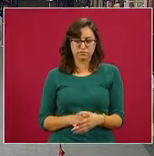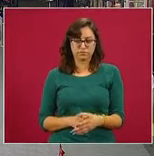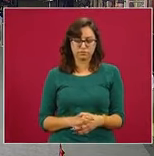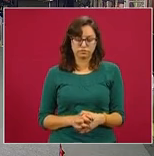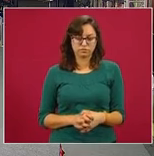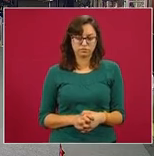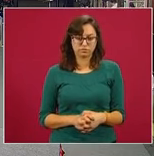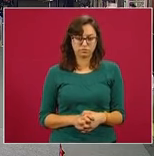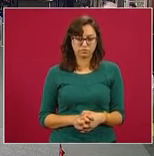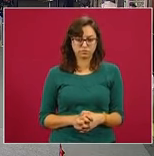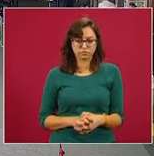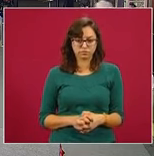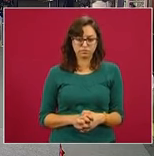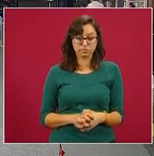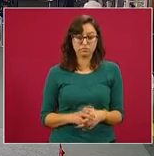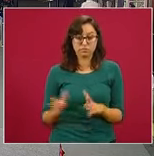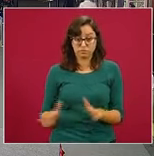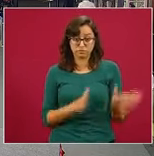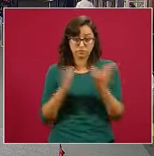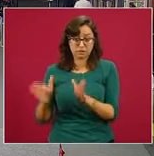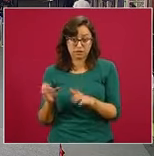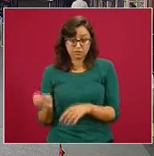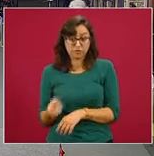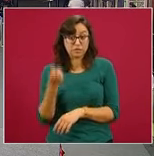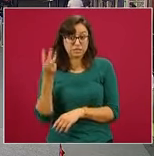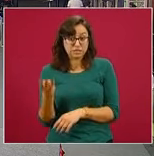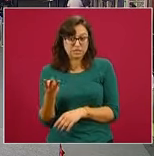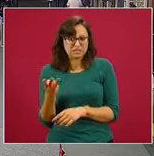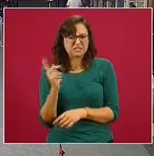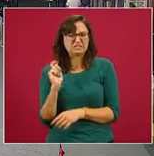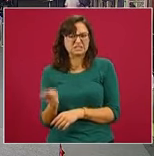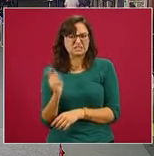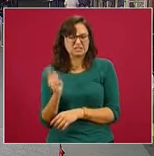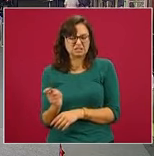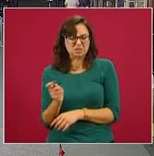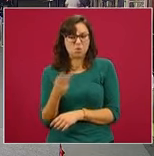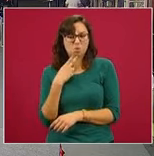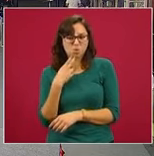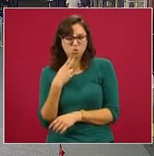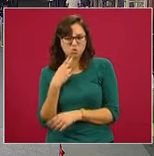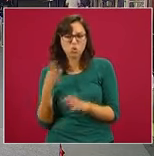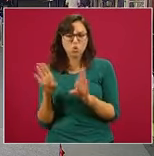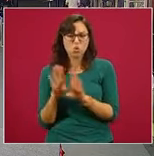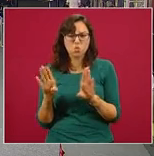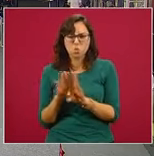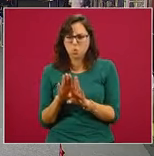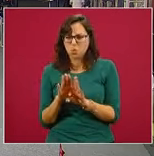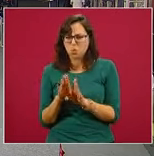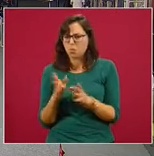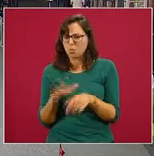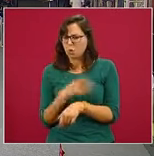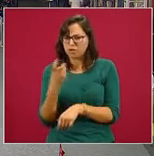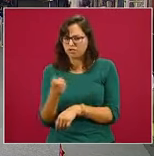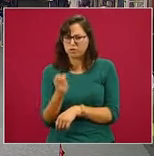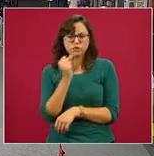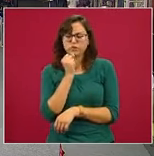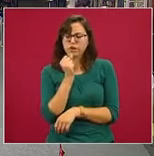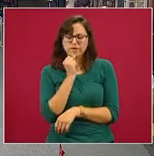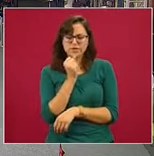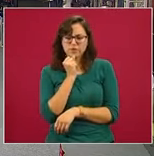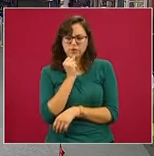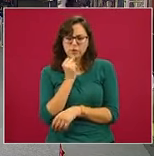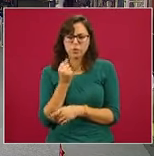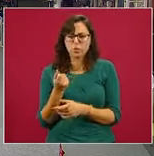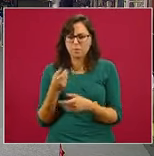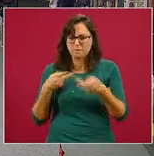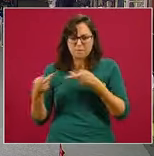Gracias. Los resultados de la fase 3 describen los usos que se debe dar a la vacuna, y por eso también no se puede armar un plan si no sabes a quién se lo